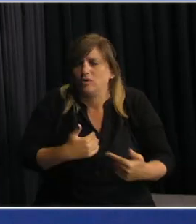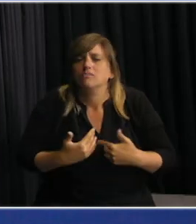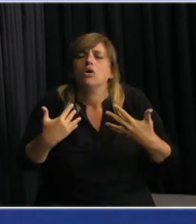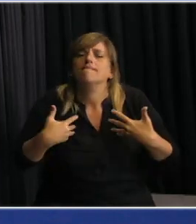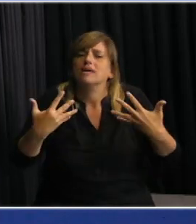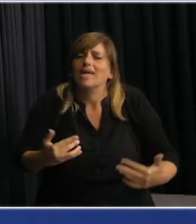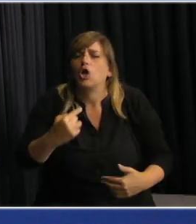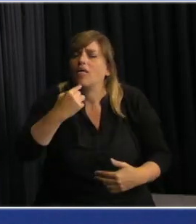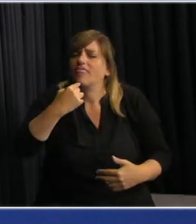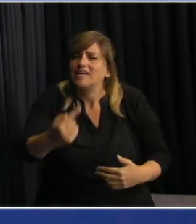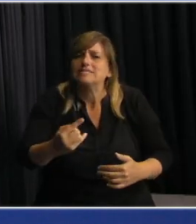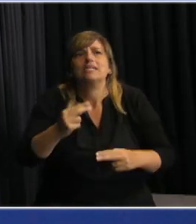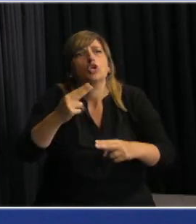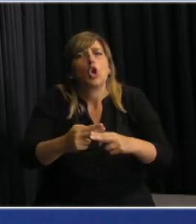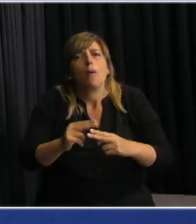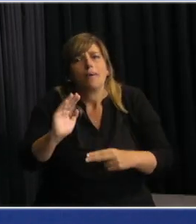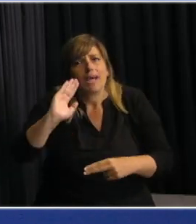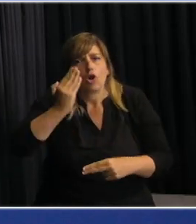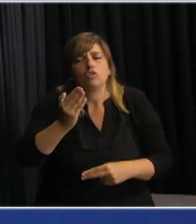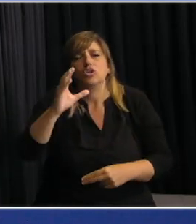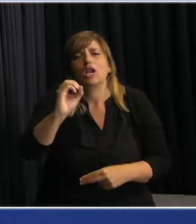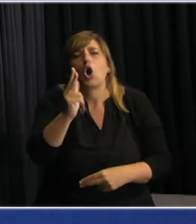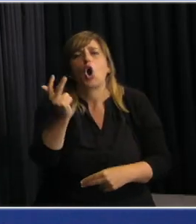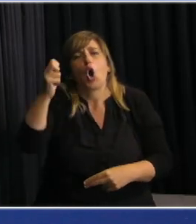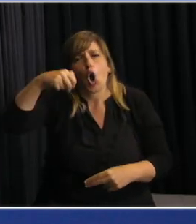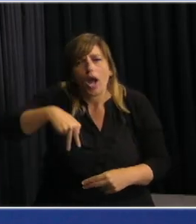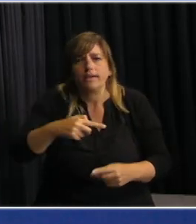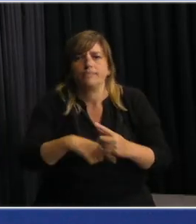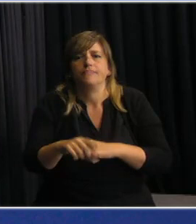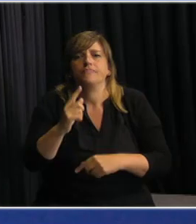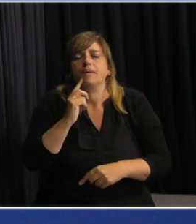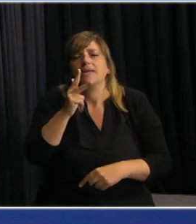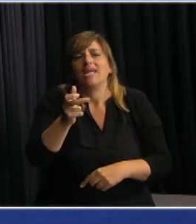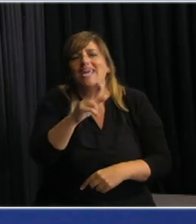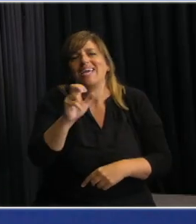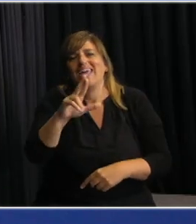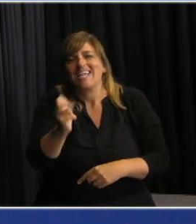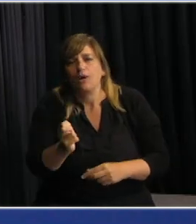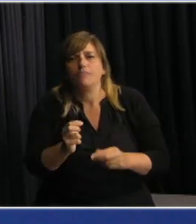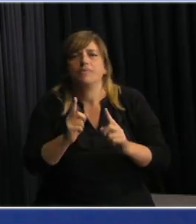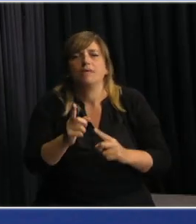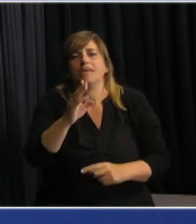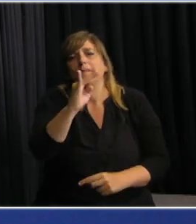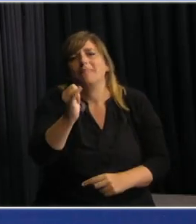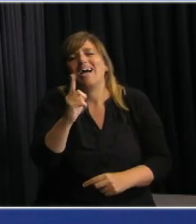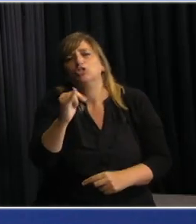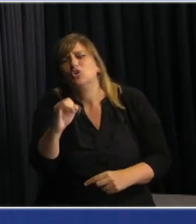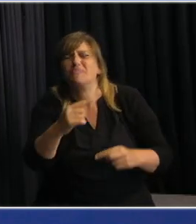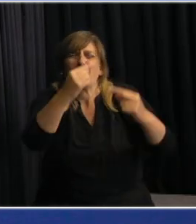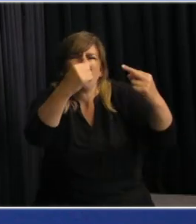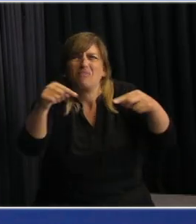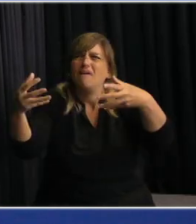justo nombrar a Henry Cohen, nombrar a Nicolás Herrera, nombrar a Nicolás Piaggio, entre